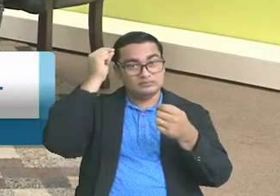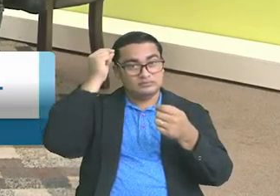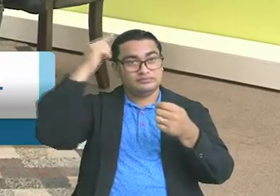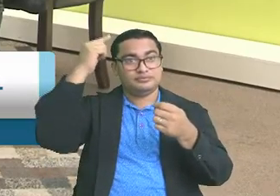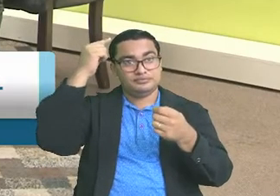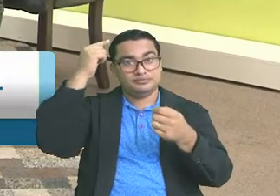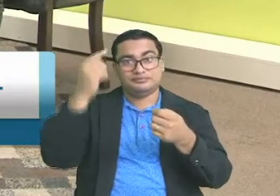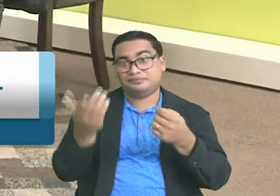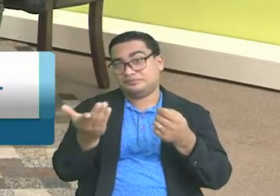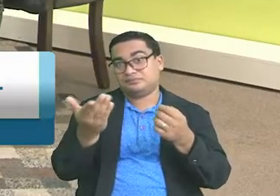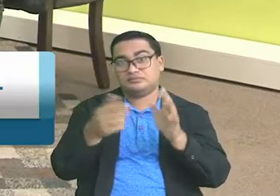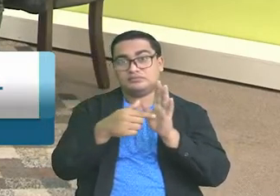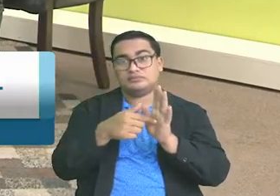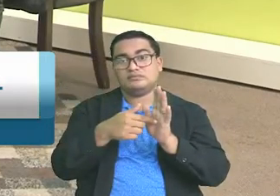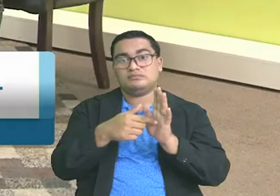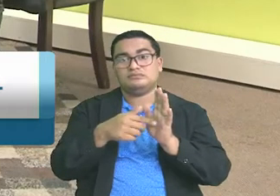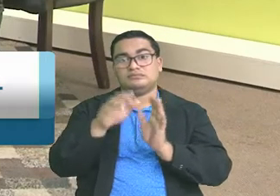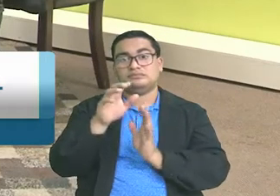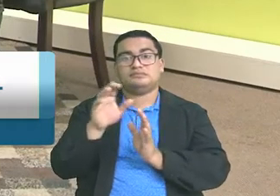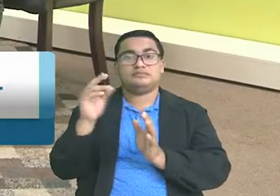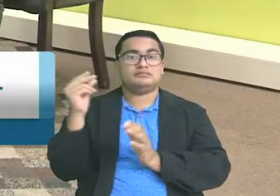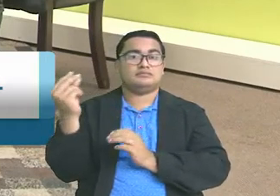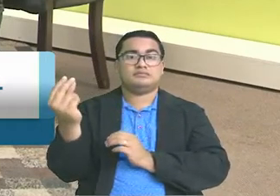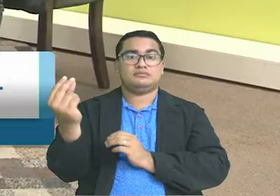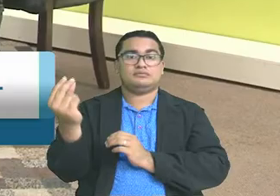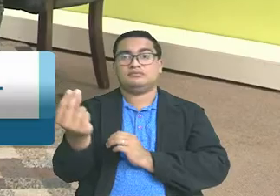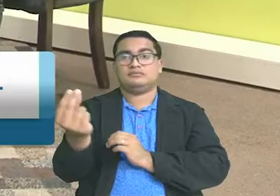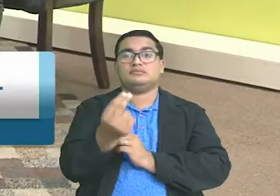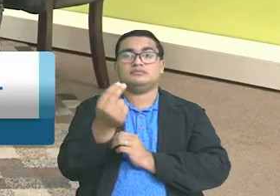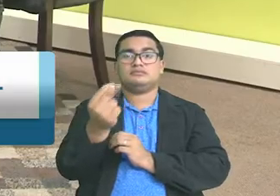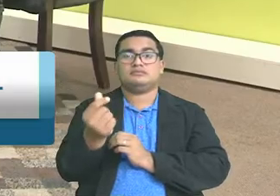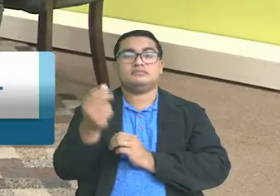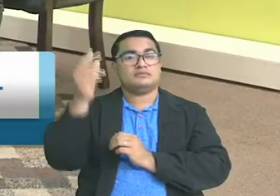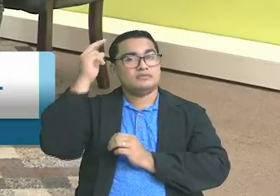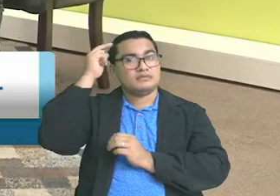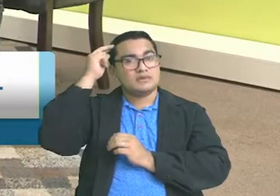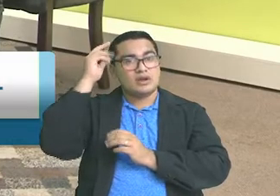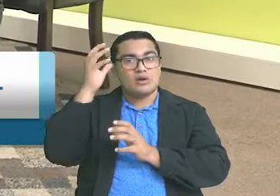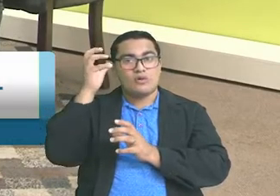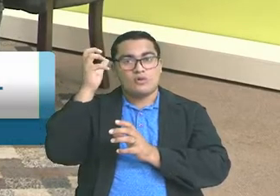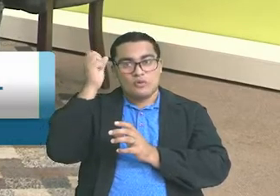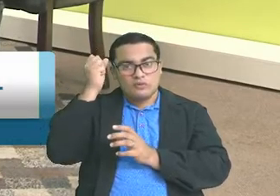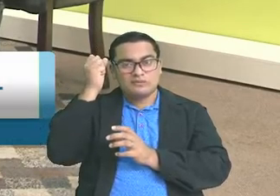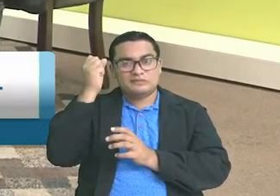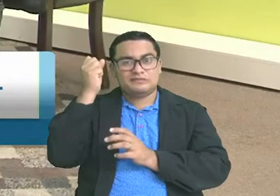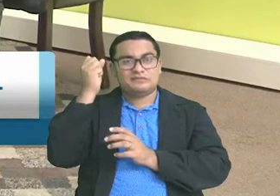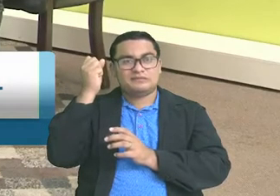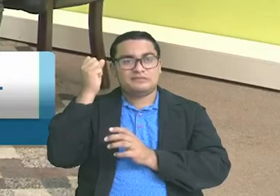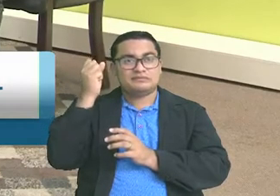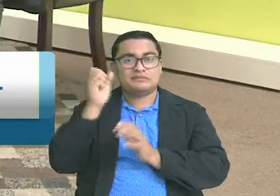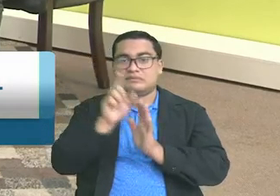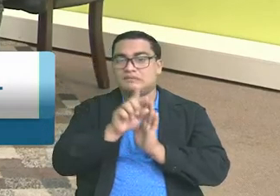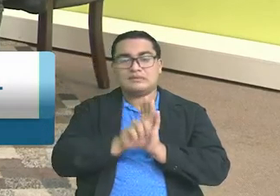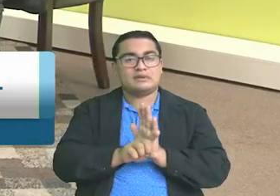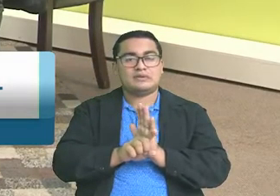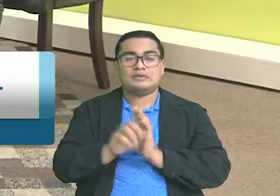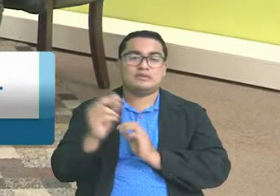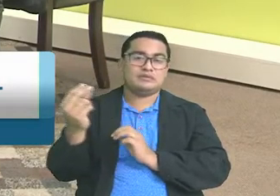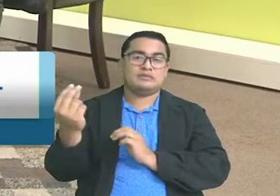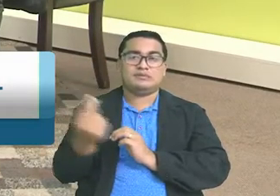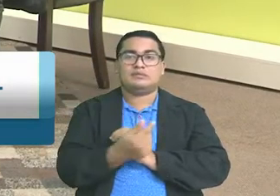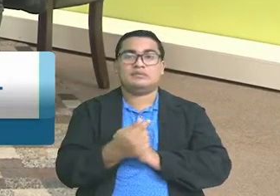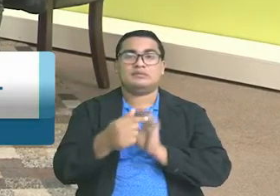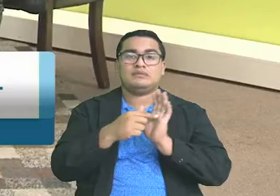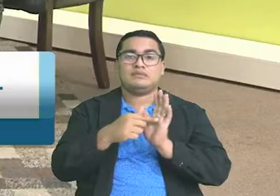pero ese hematoma rápidamente empieza a comprimir estructuras importantes. Entonces, cosa de minutos,